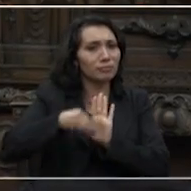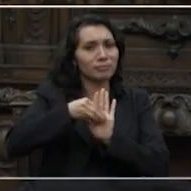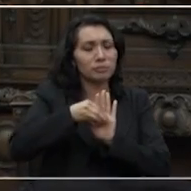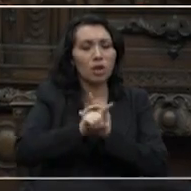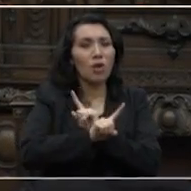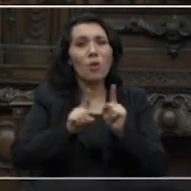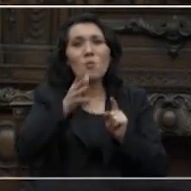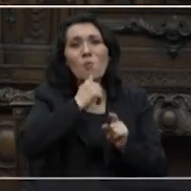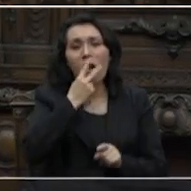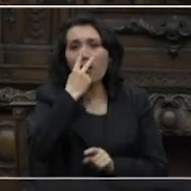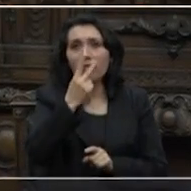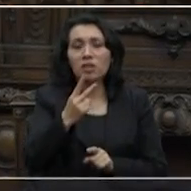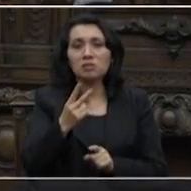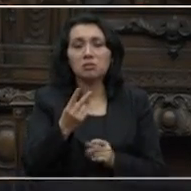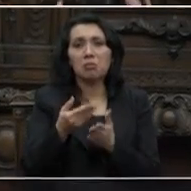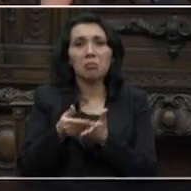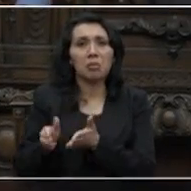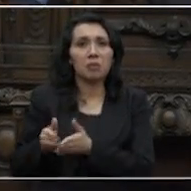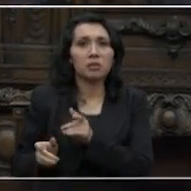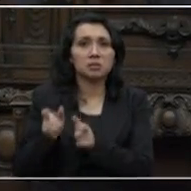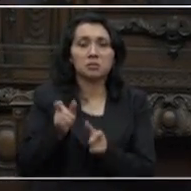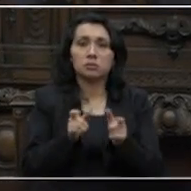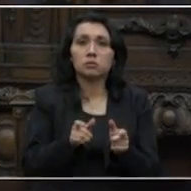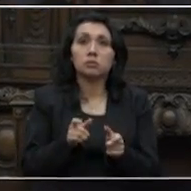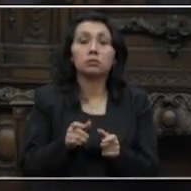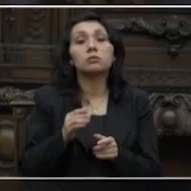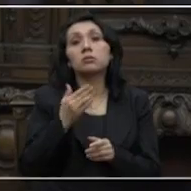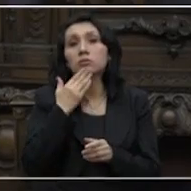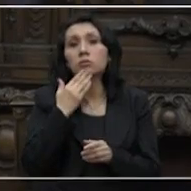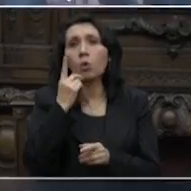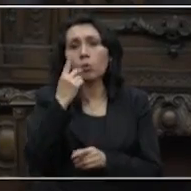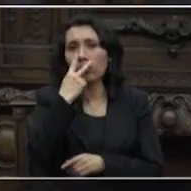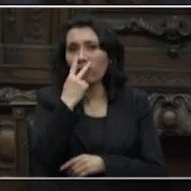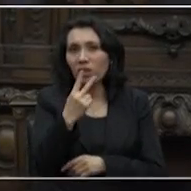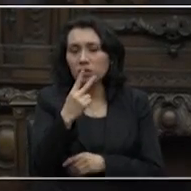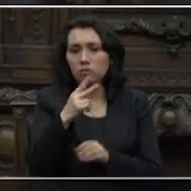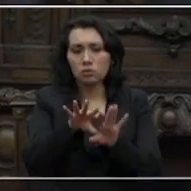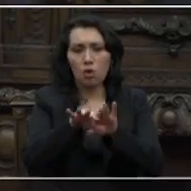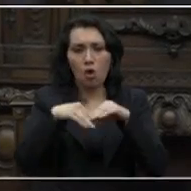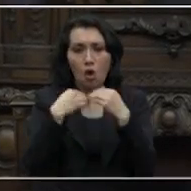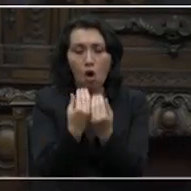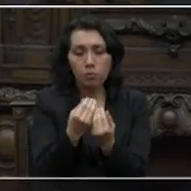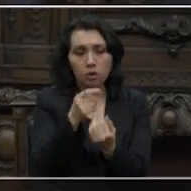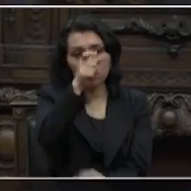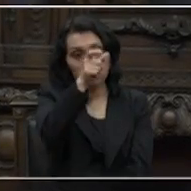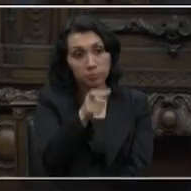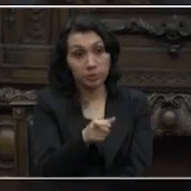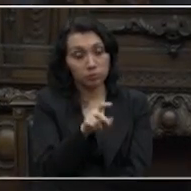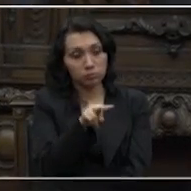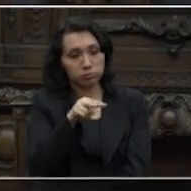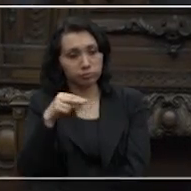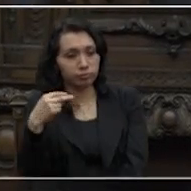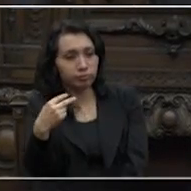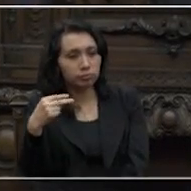una visión desagregada del sujeto, sino una visión integrada del sujeto, por eso digo que